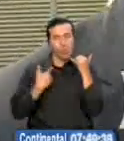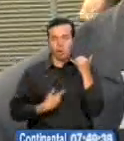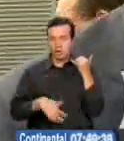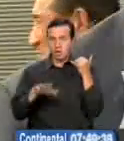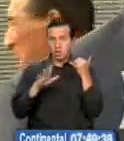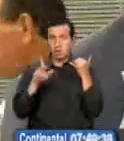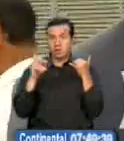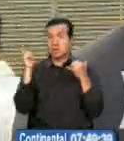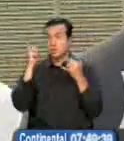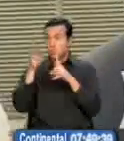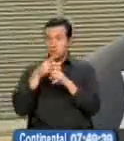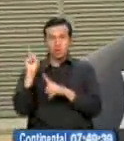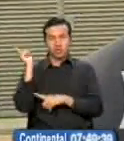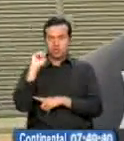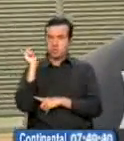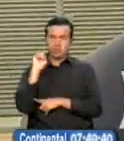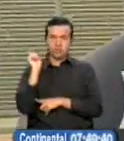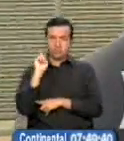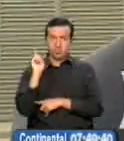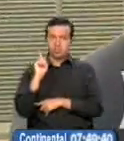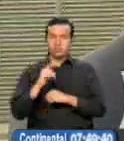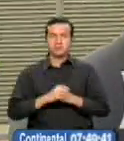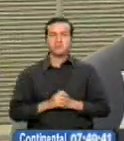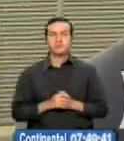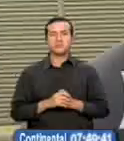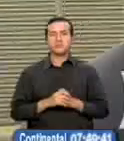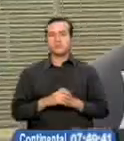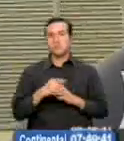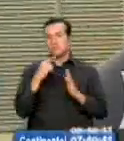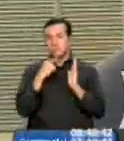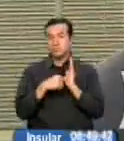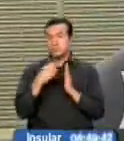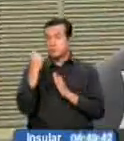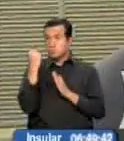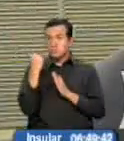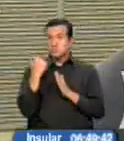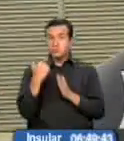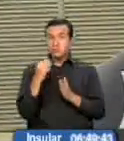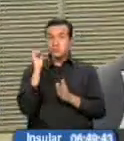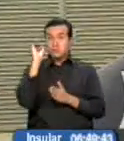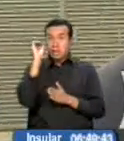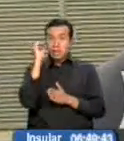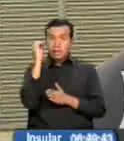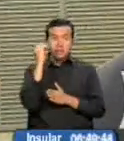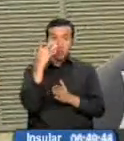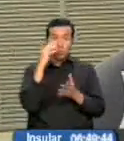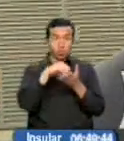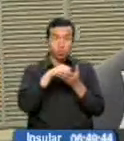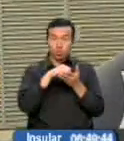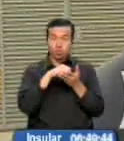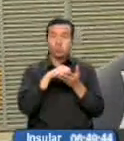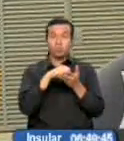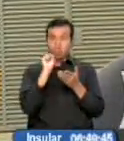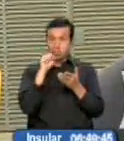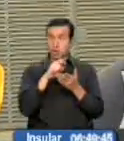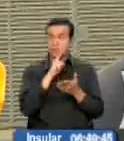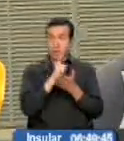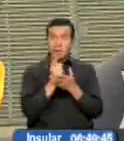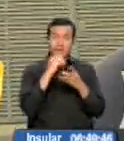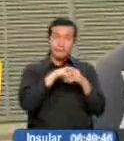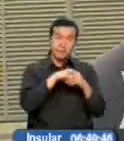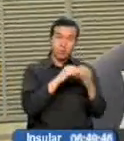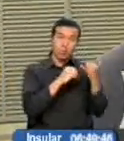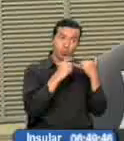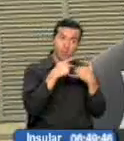un plan de datos para tener internet. Es más, si no tengo saldo celular, no tengo minutos para hablar, sí puedo realizar